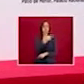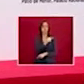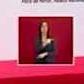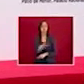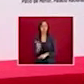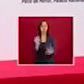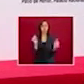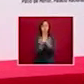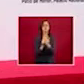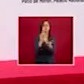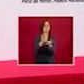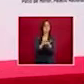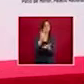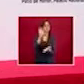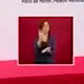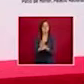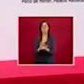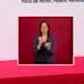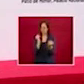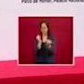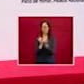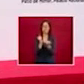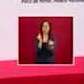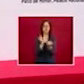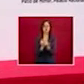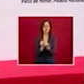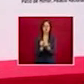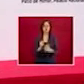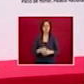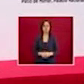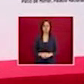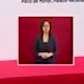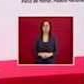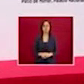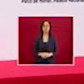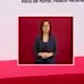casi 350 mil empleos en 3 semanas. Sí.